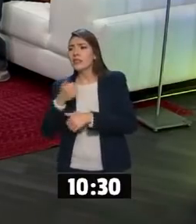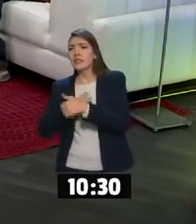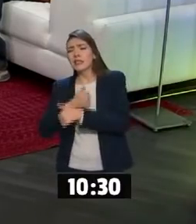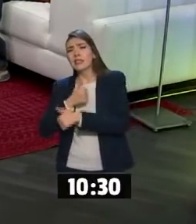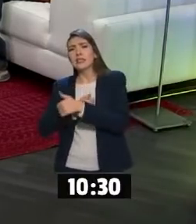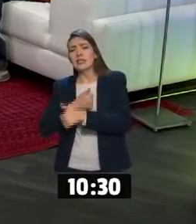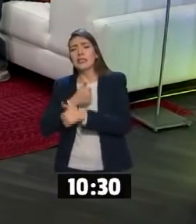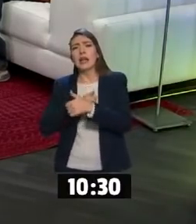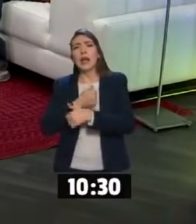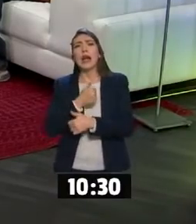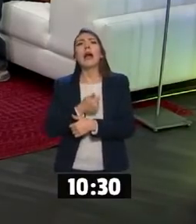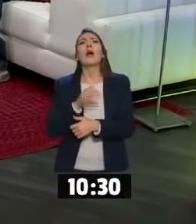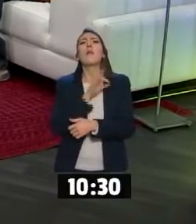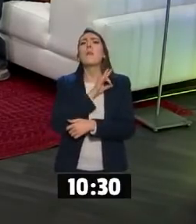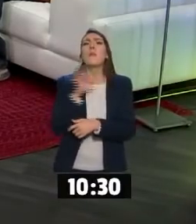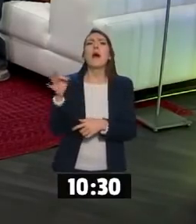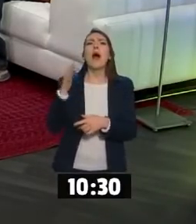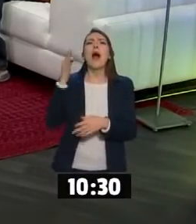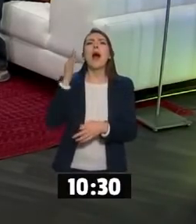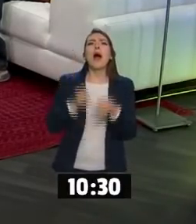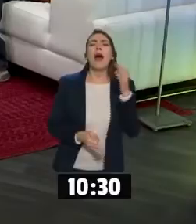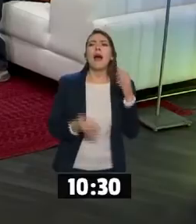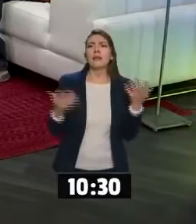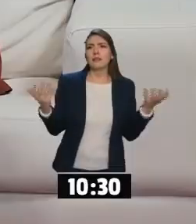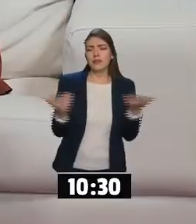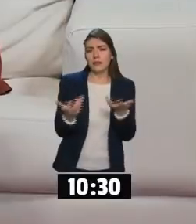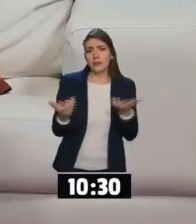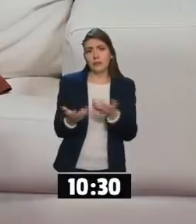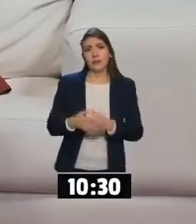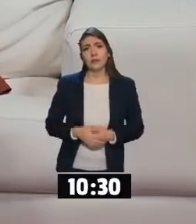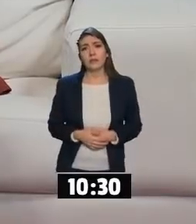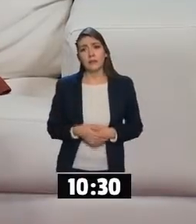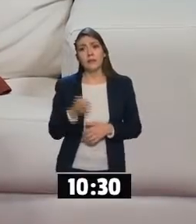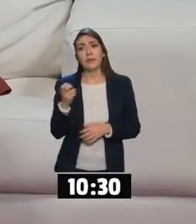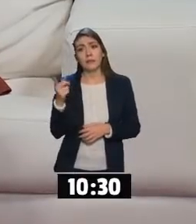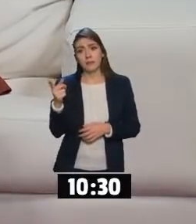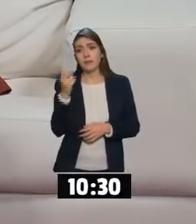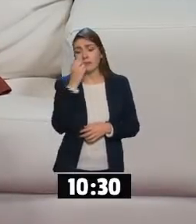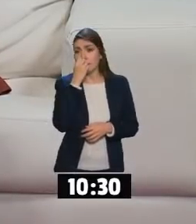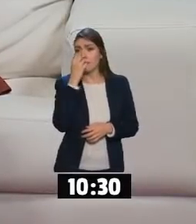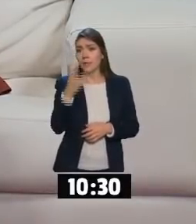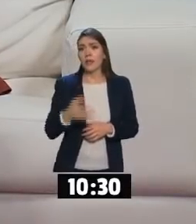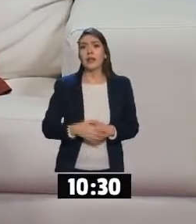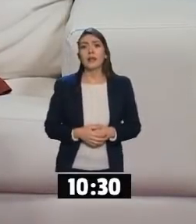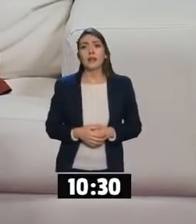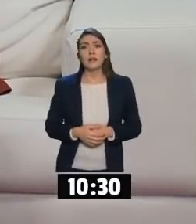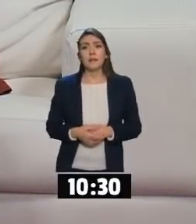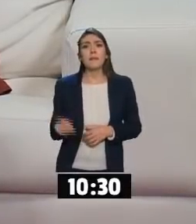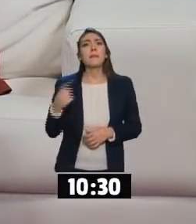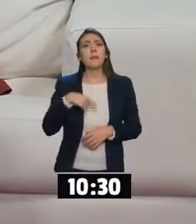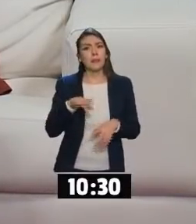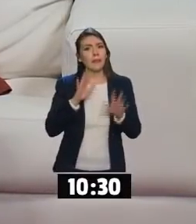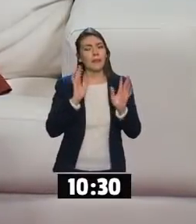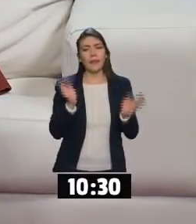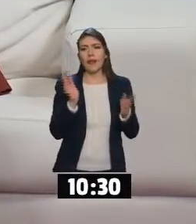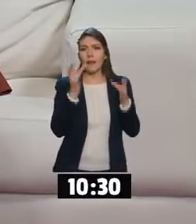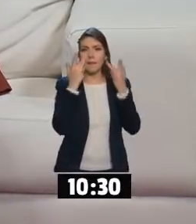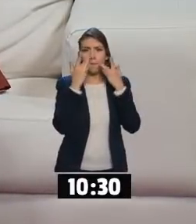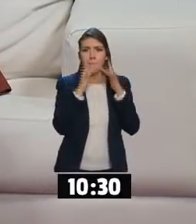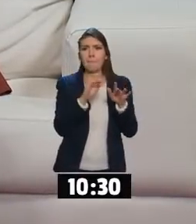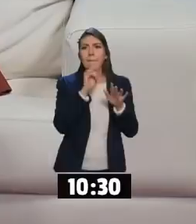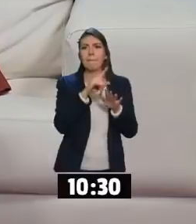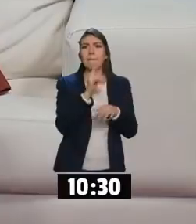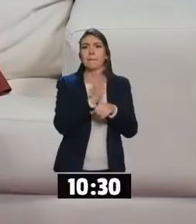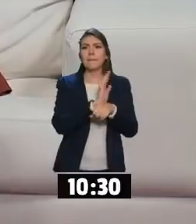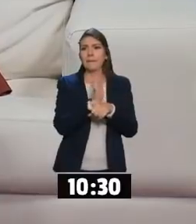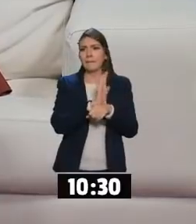no, chica? Eso es una maravilla. De hecho, ahorita ya renunciamos a la proyección en cines. De hecho, ahorita ya estamos... Sí, que